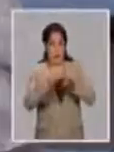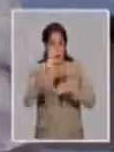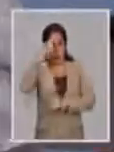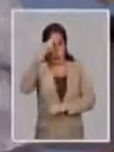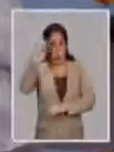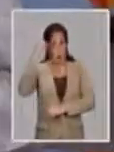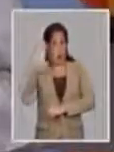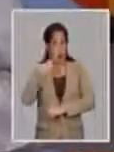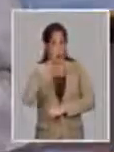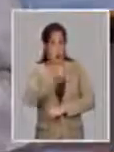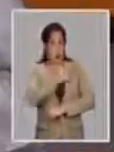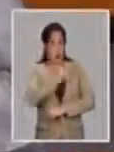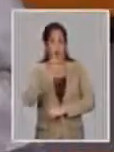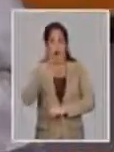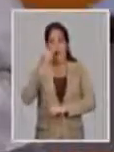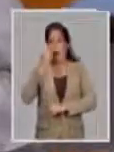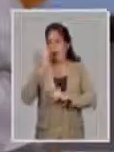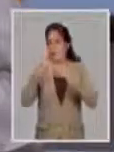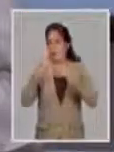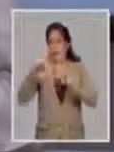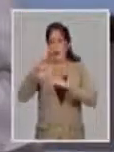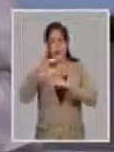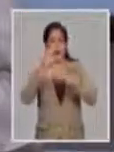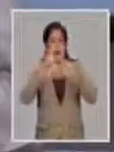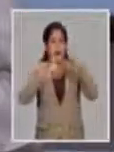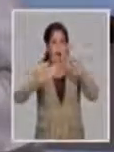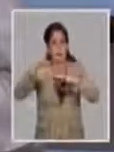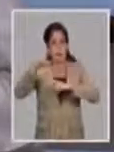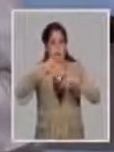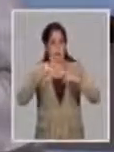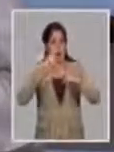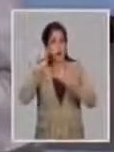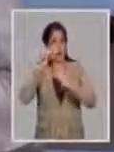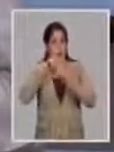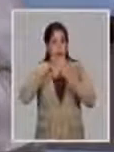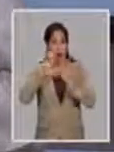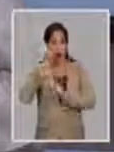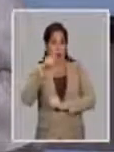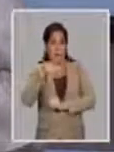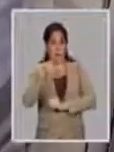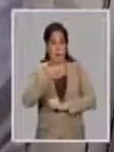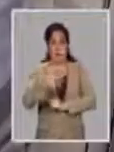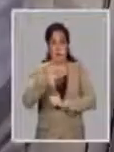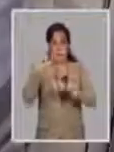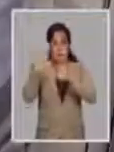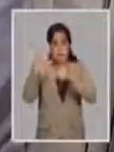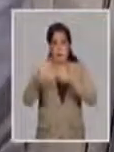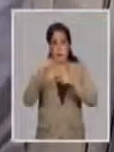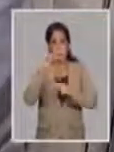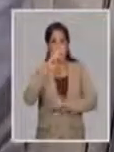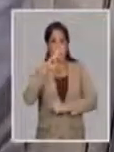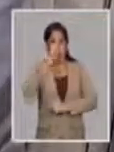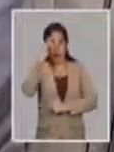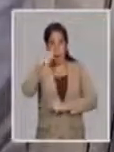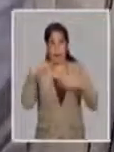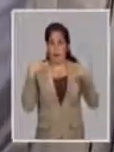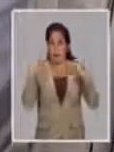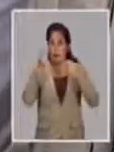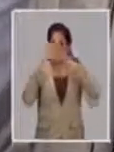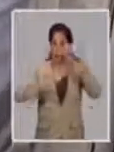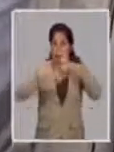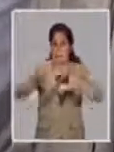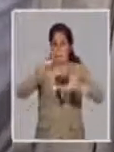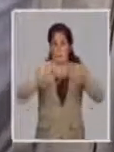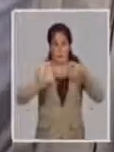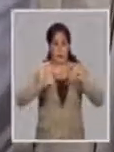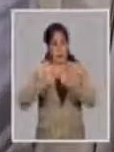doctora Dagmar García Rivera, directora de Investigaciones del Instituto Finlay de Vacunas, la doctora Verena Mucio González, directora